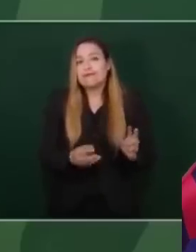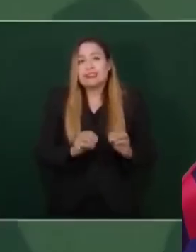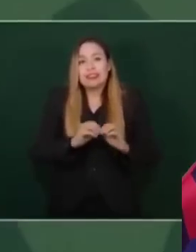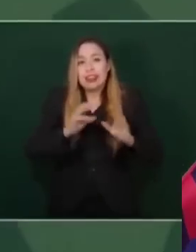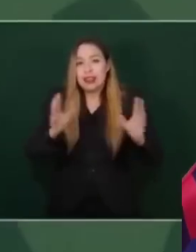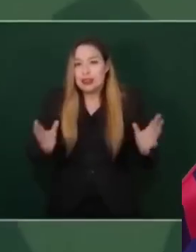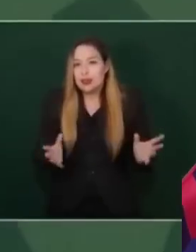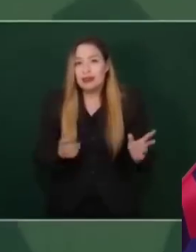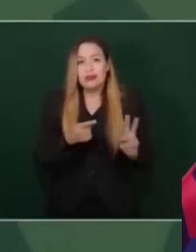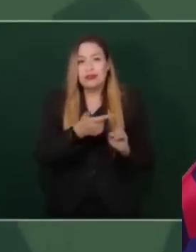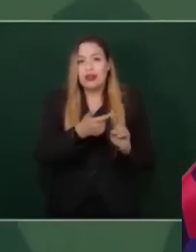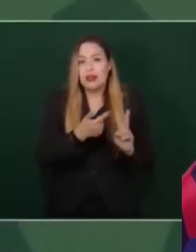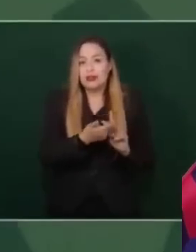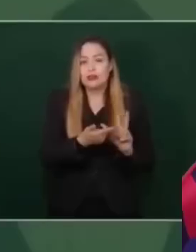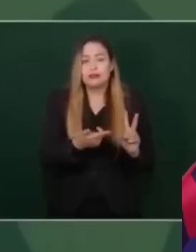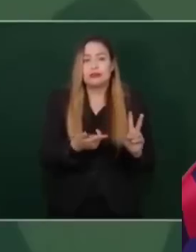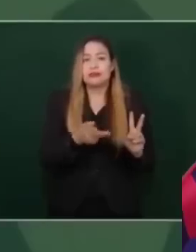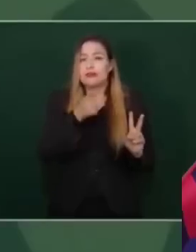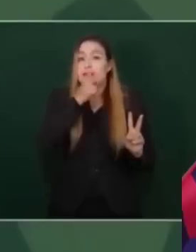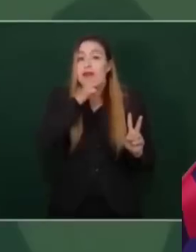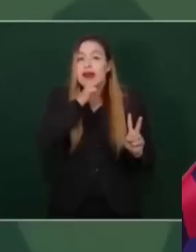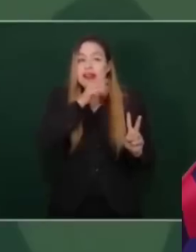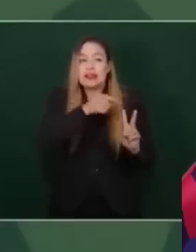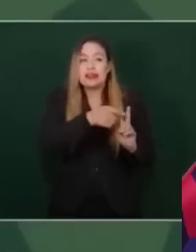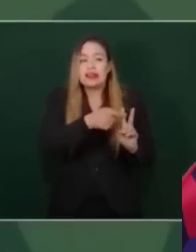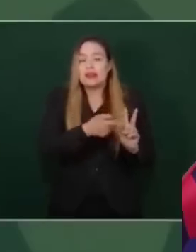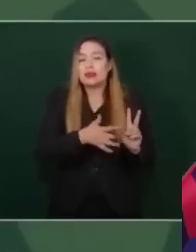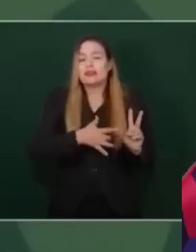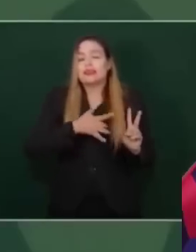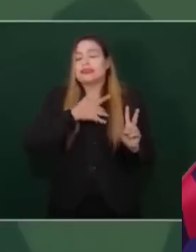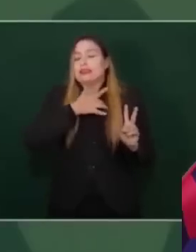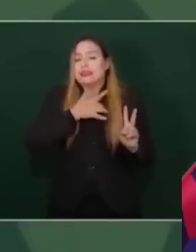muy dolidos desechos